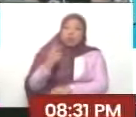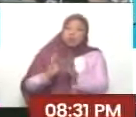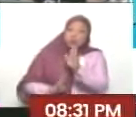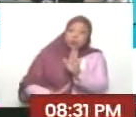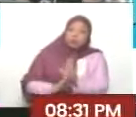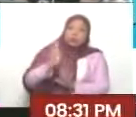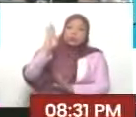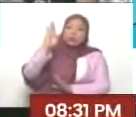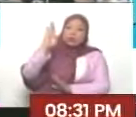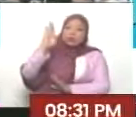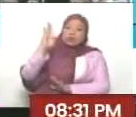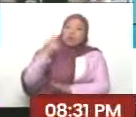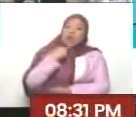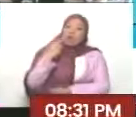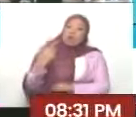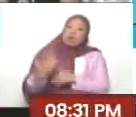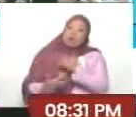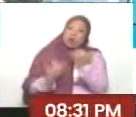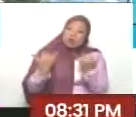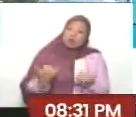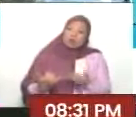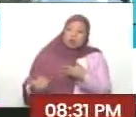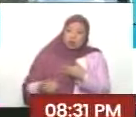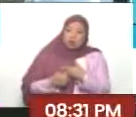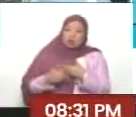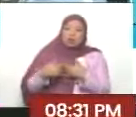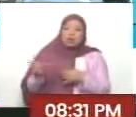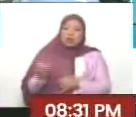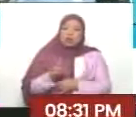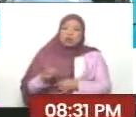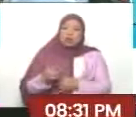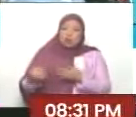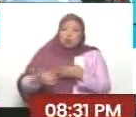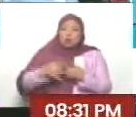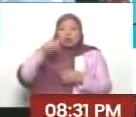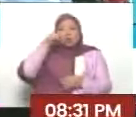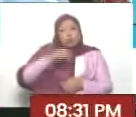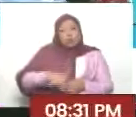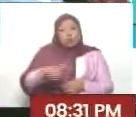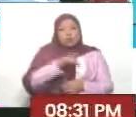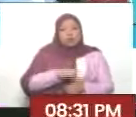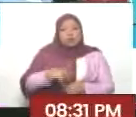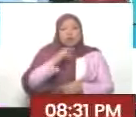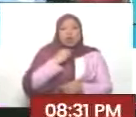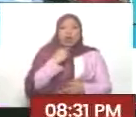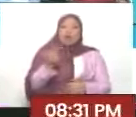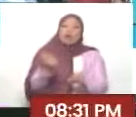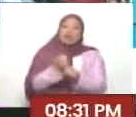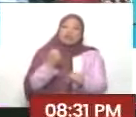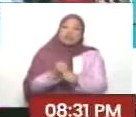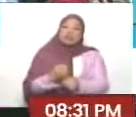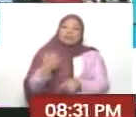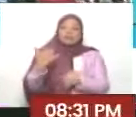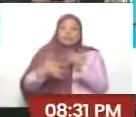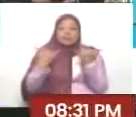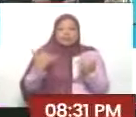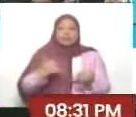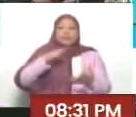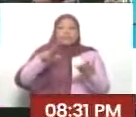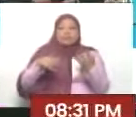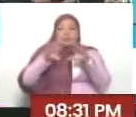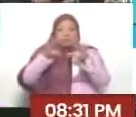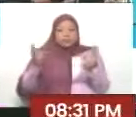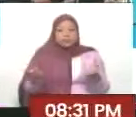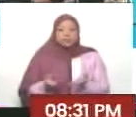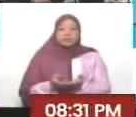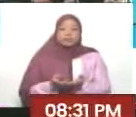crecer. Y esa voz que está creciendo ahorita contra el genocidio, contra el pueblo palestino, será la voz que se levantará y va a cambiar este